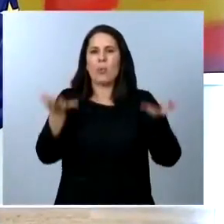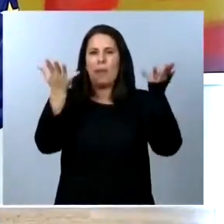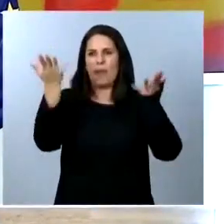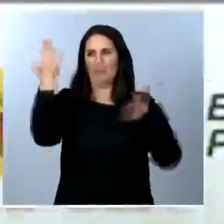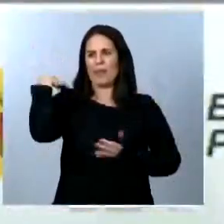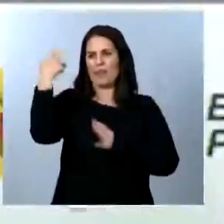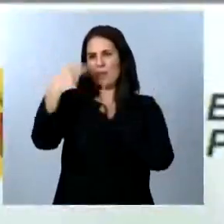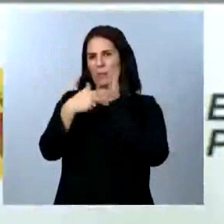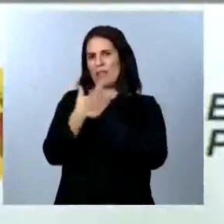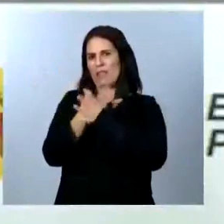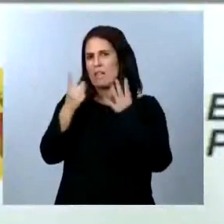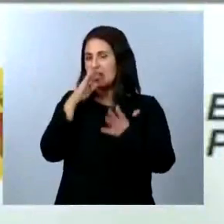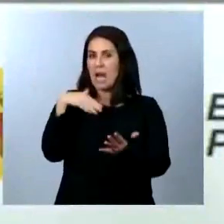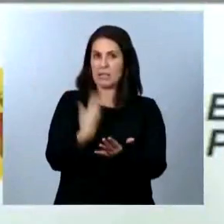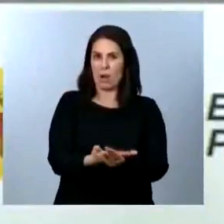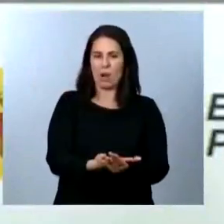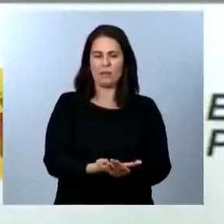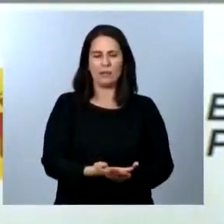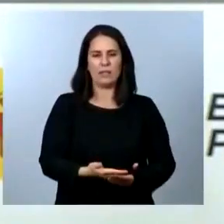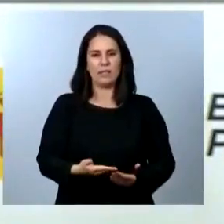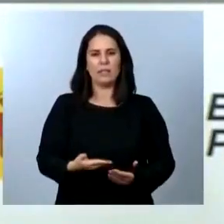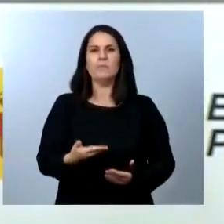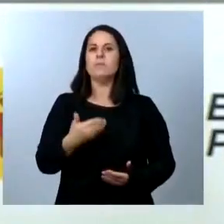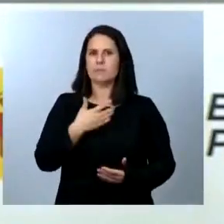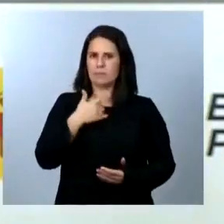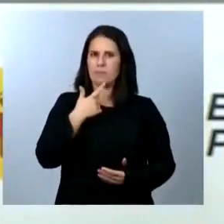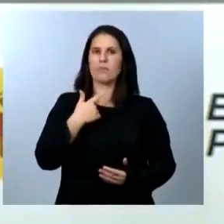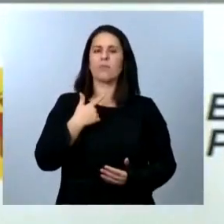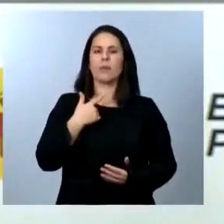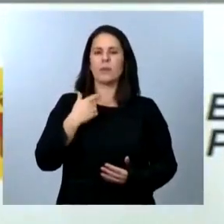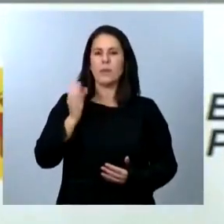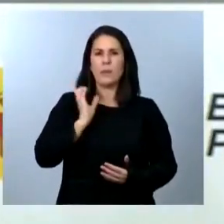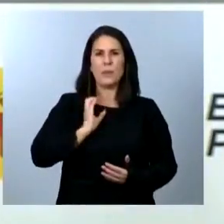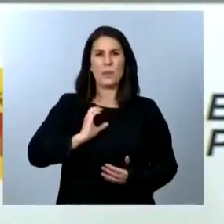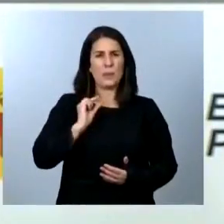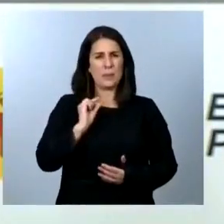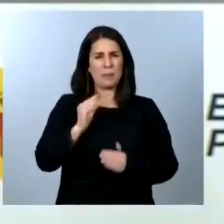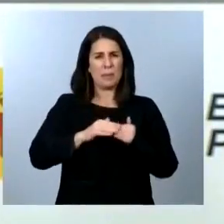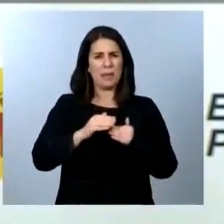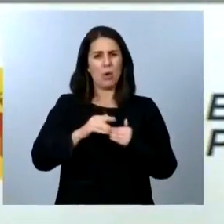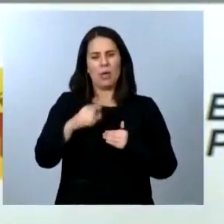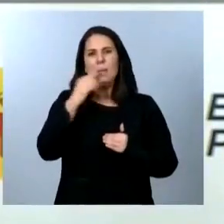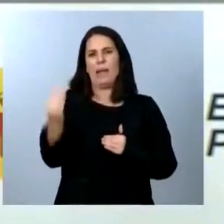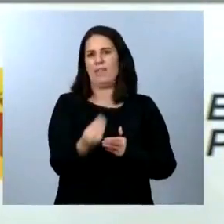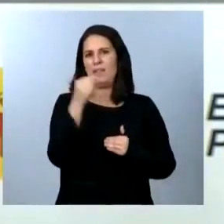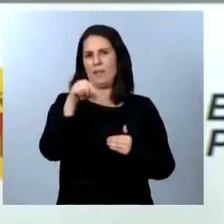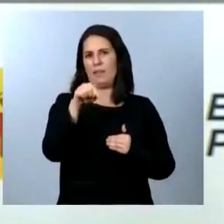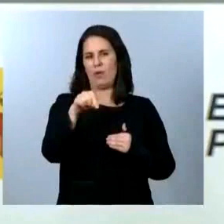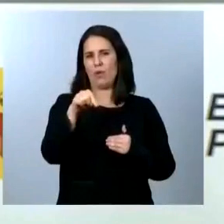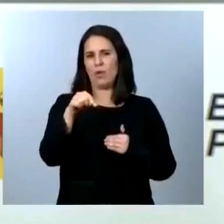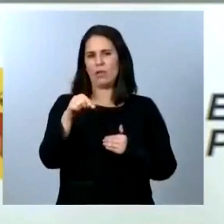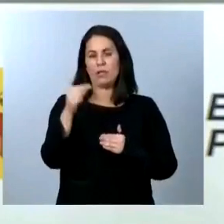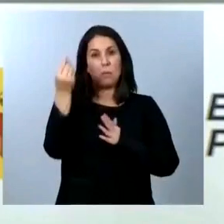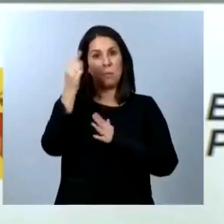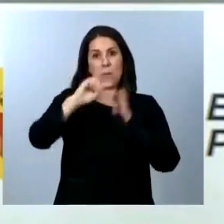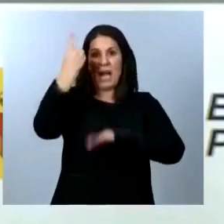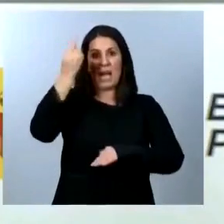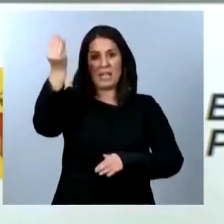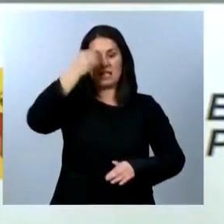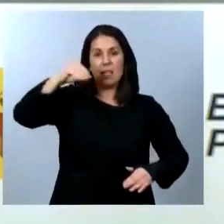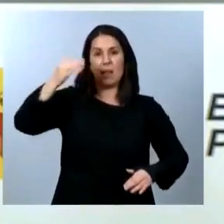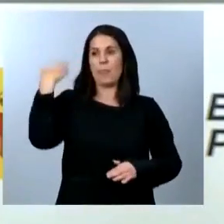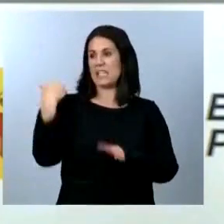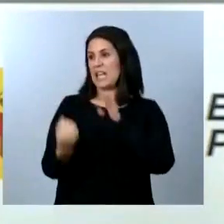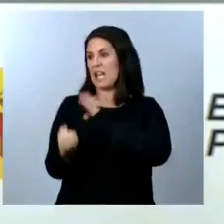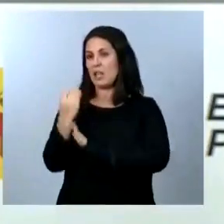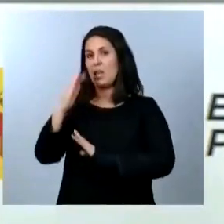2016 y va a suponer un beneficio para las rentas más bajas. Supone el mayor incremento desde la creación del IPREM en el año